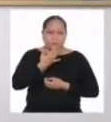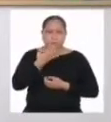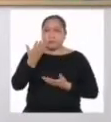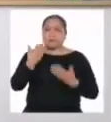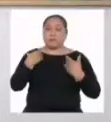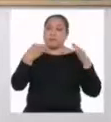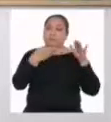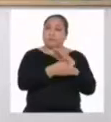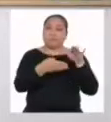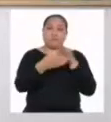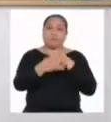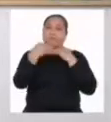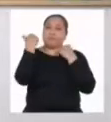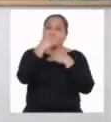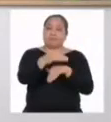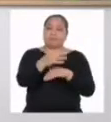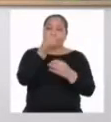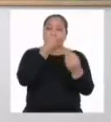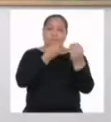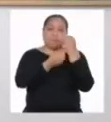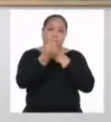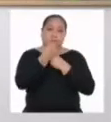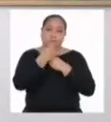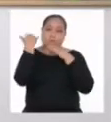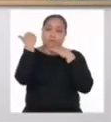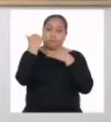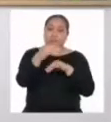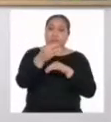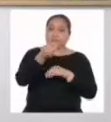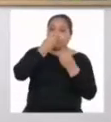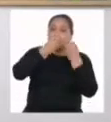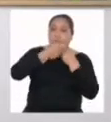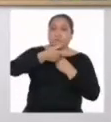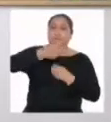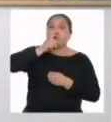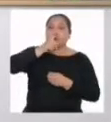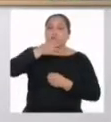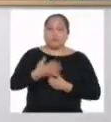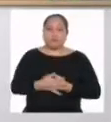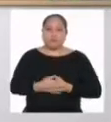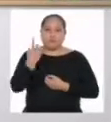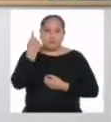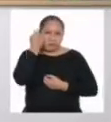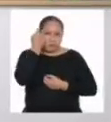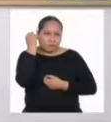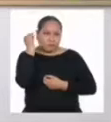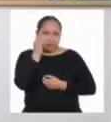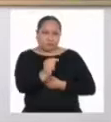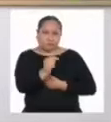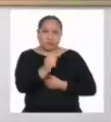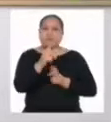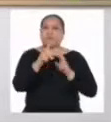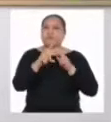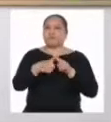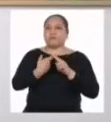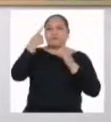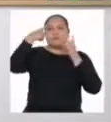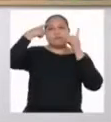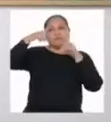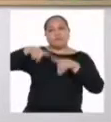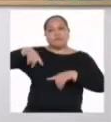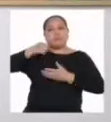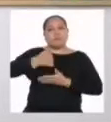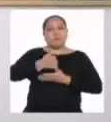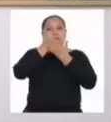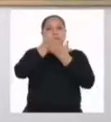con acceso limitado a alimentos y agua. Si logramos entender esto, empezaremos a tomar decisiones en